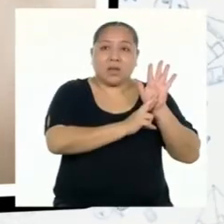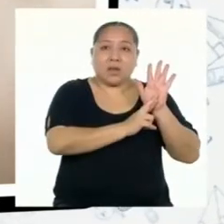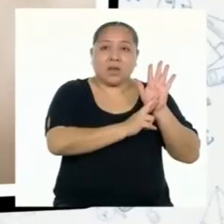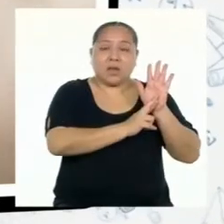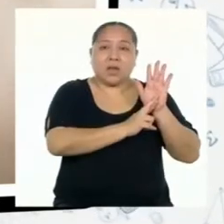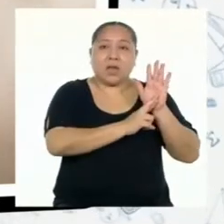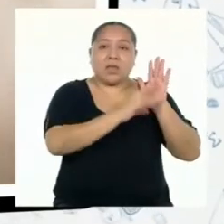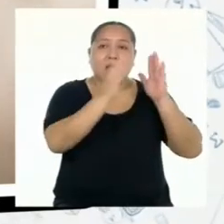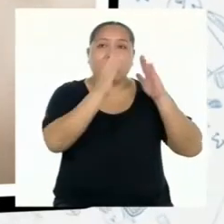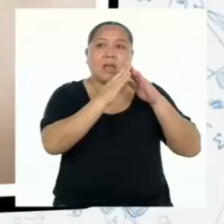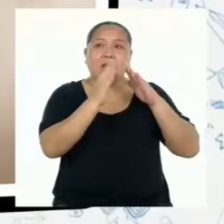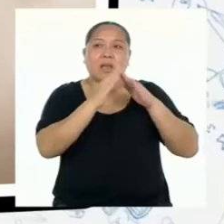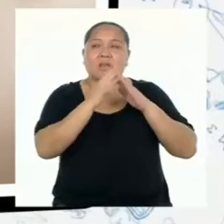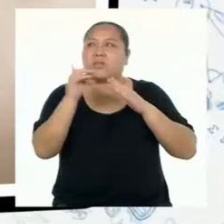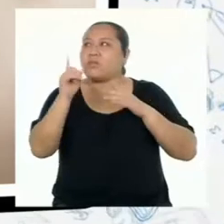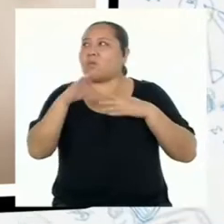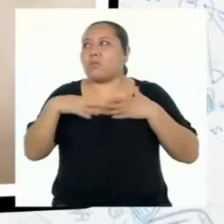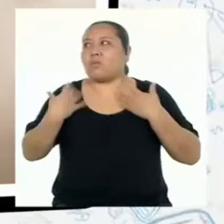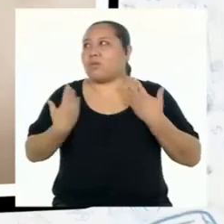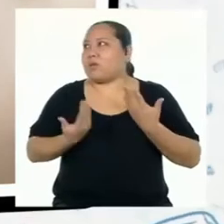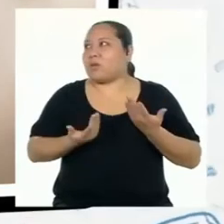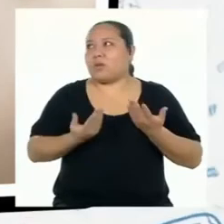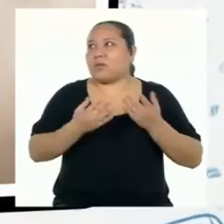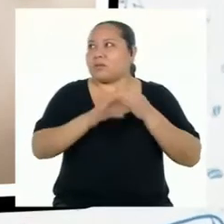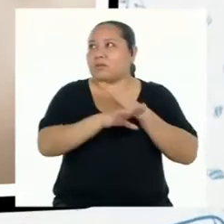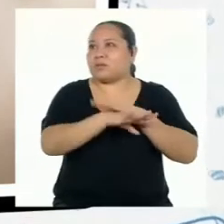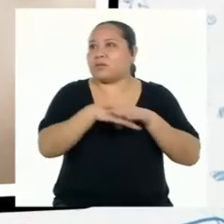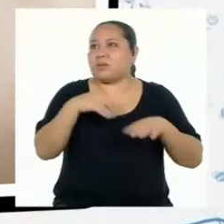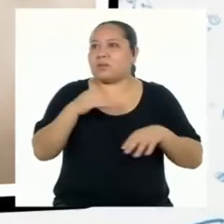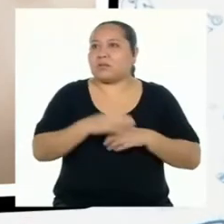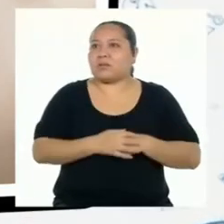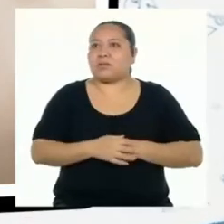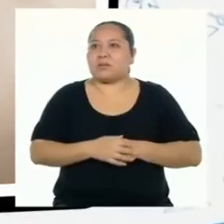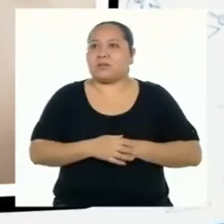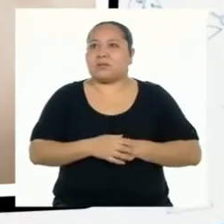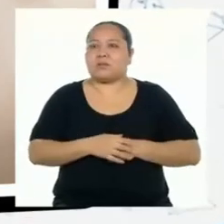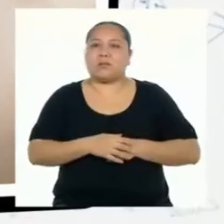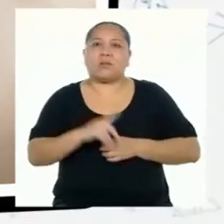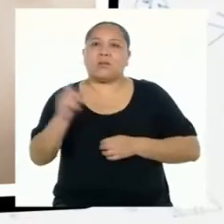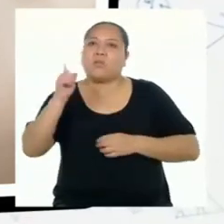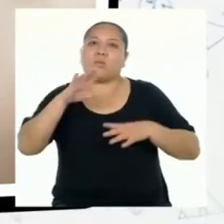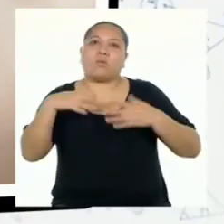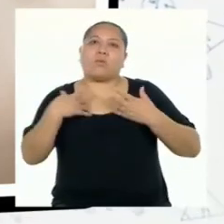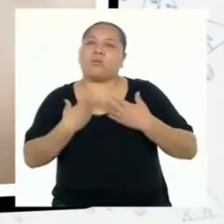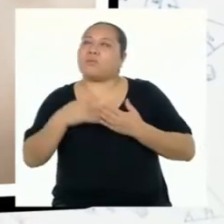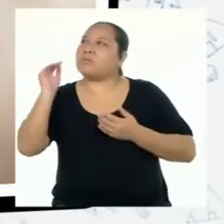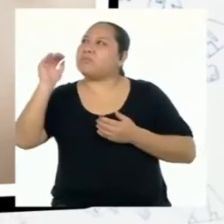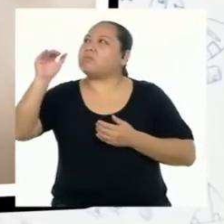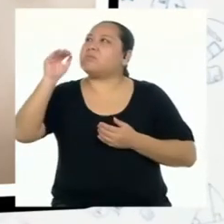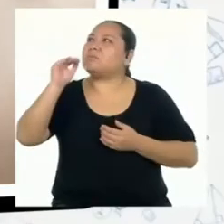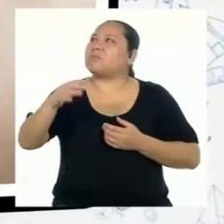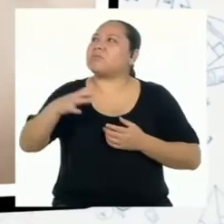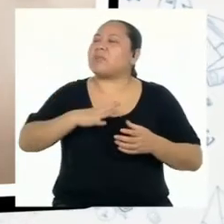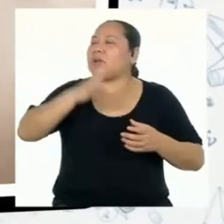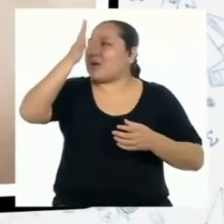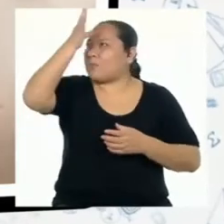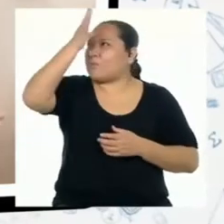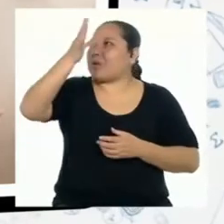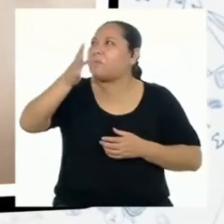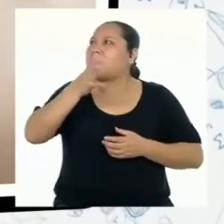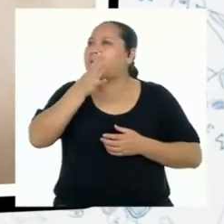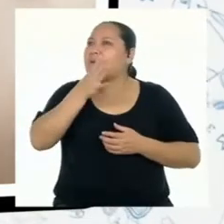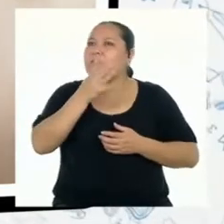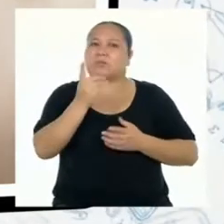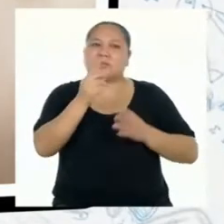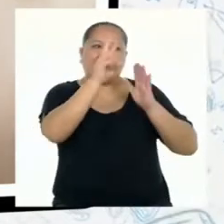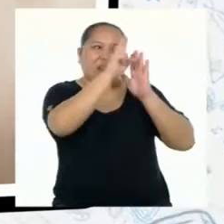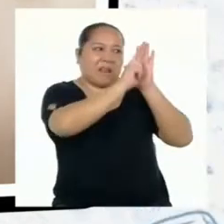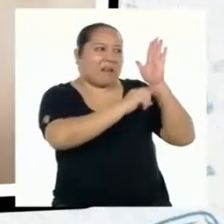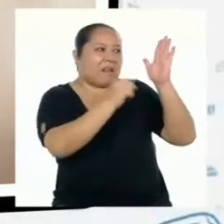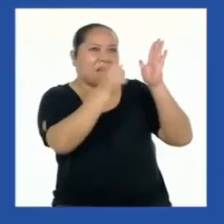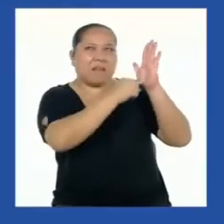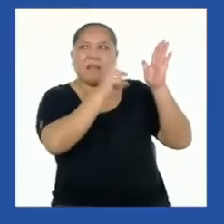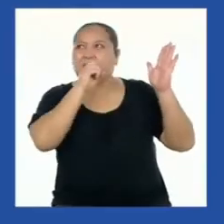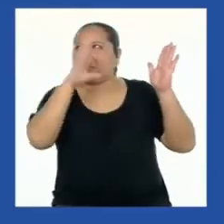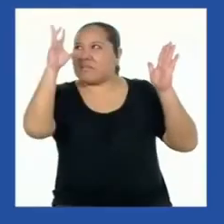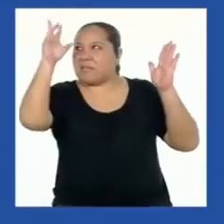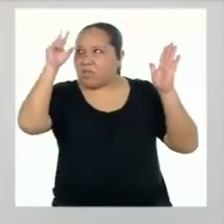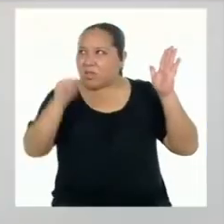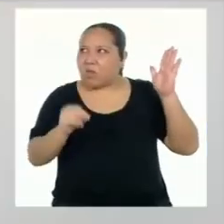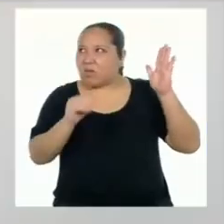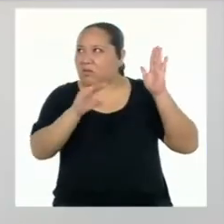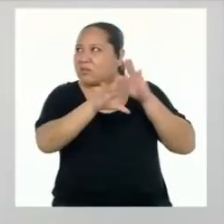salir. Así que le reclamamos a nuestros padres. Al final nos quedamos en casa. ¿Qué podríamos haber hecho en ese